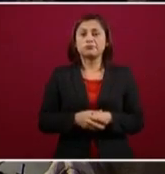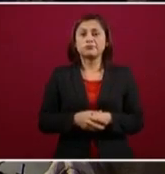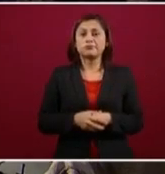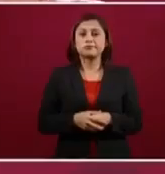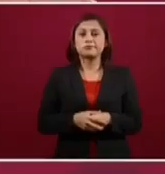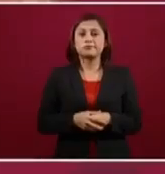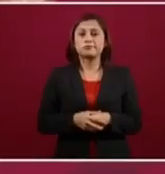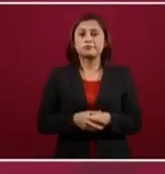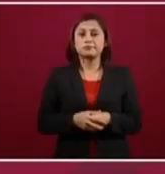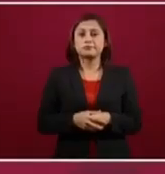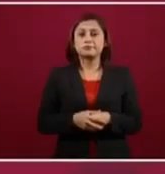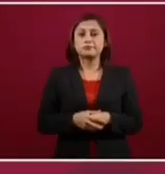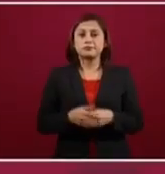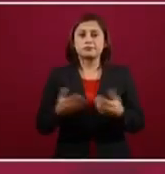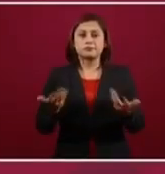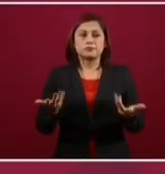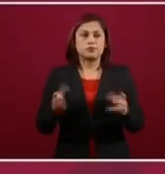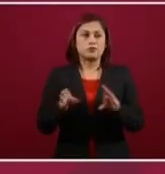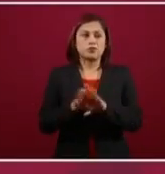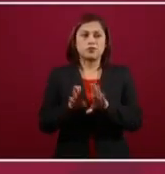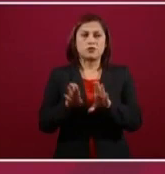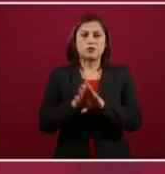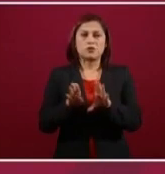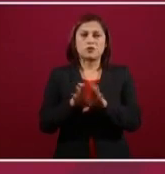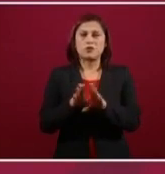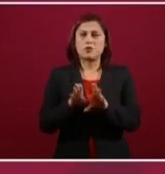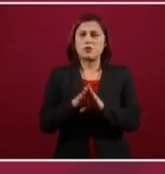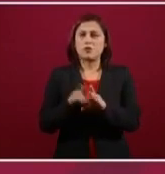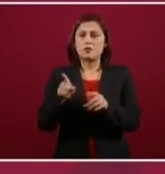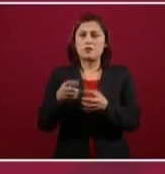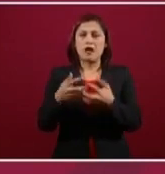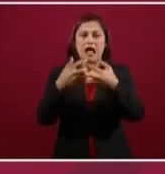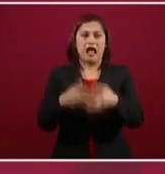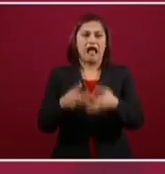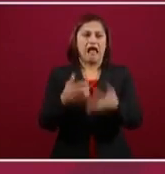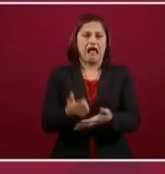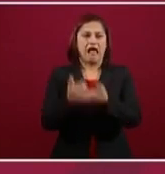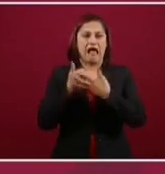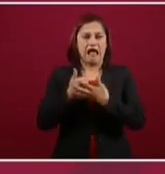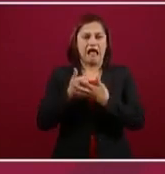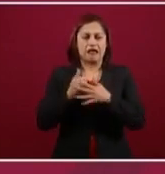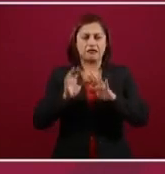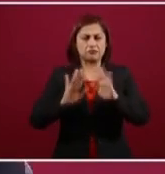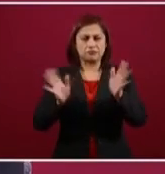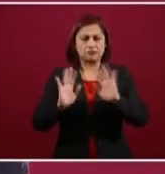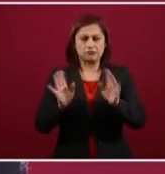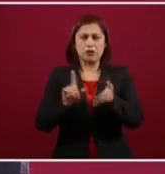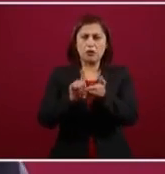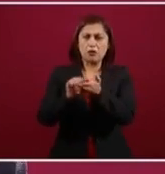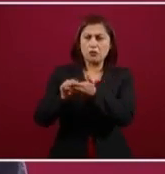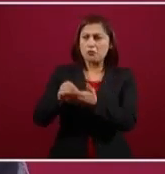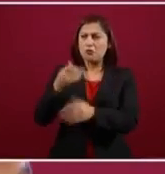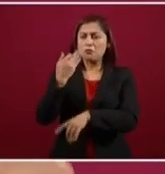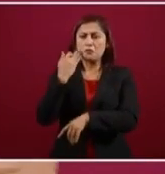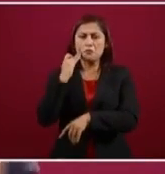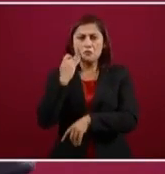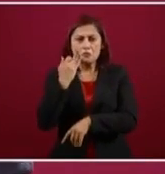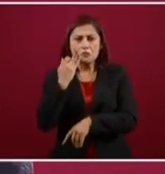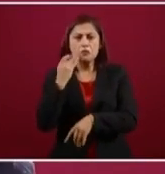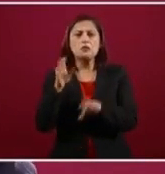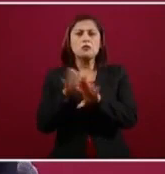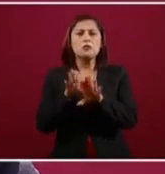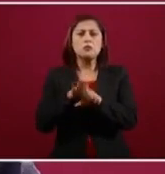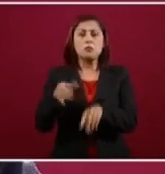sin aparato. Todo el manejo de redes sociales es con el